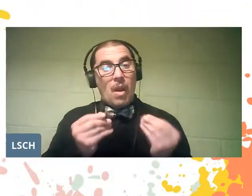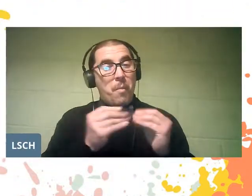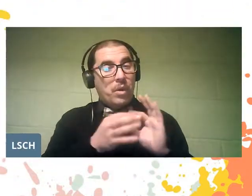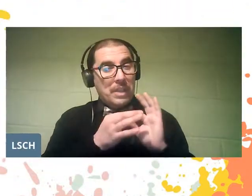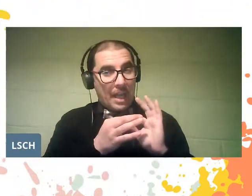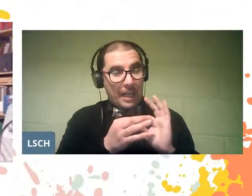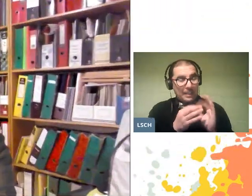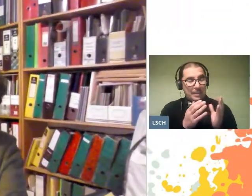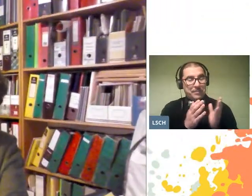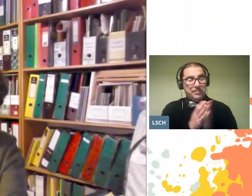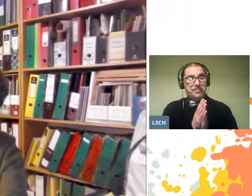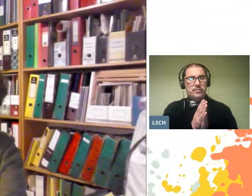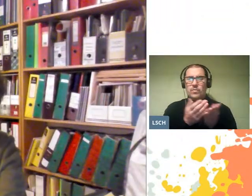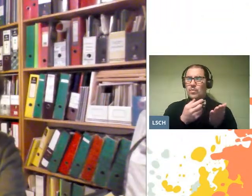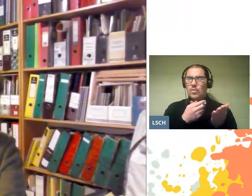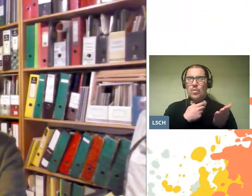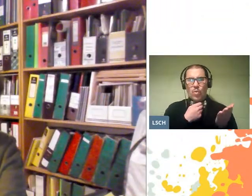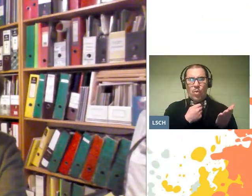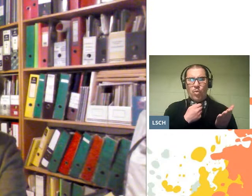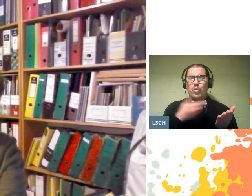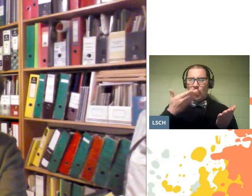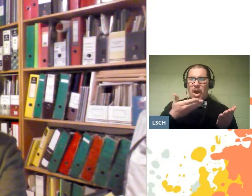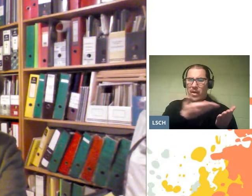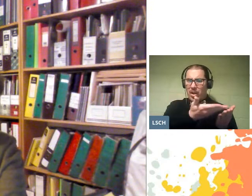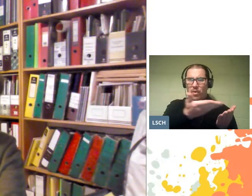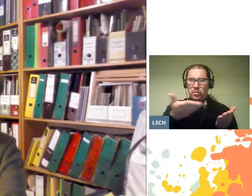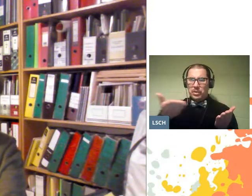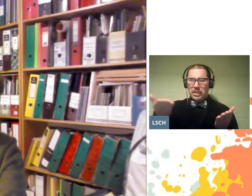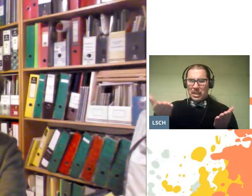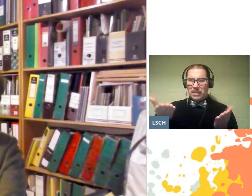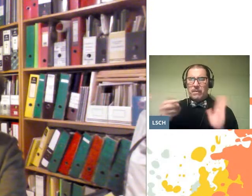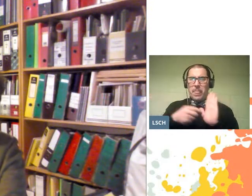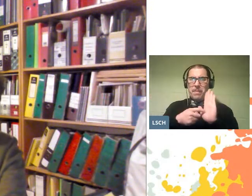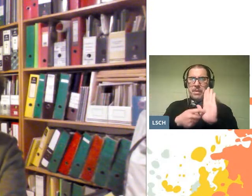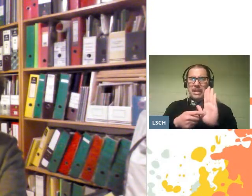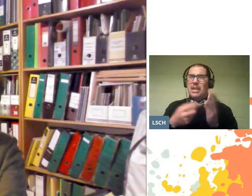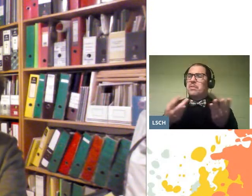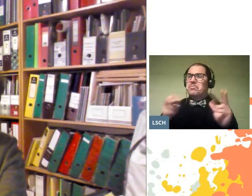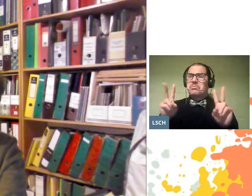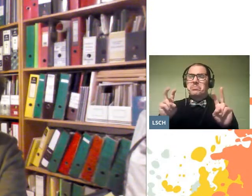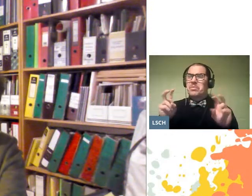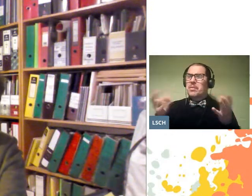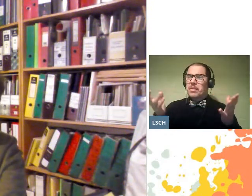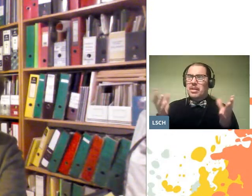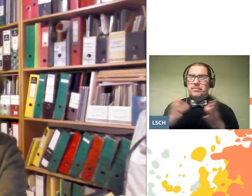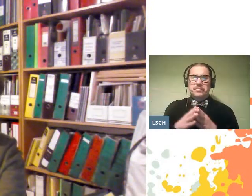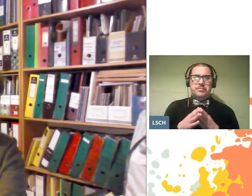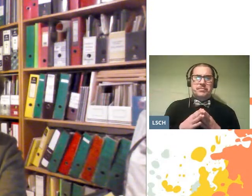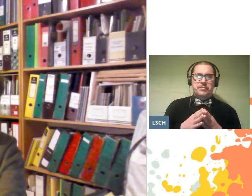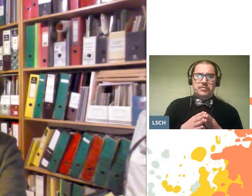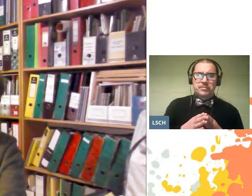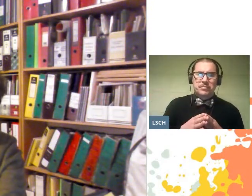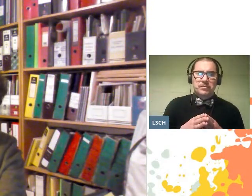Miriam. Un gusto estar en esta ocasión presentando el